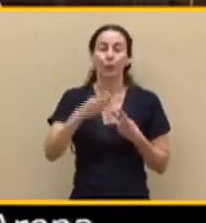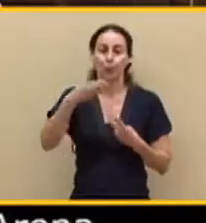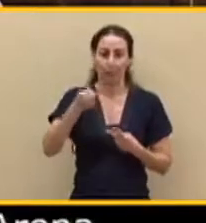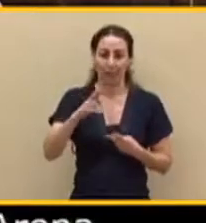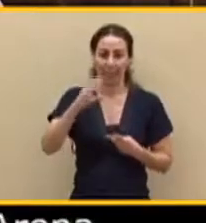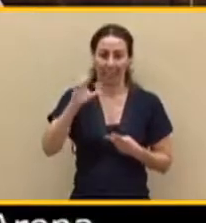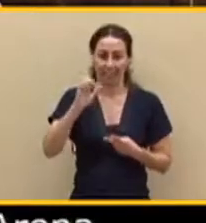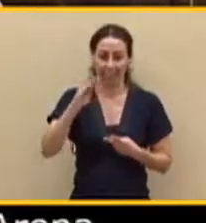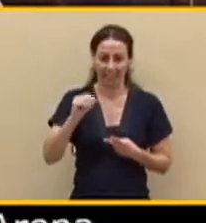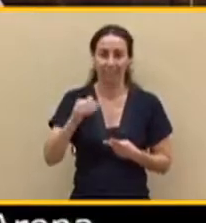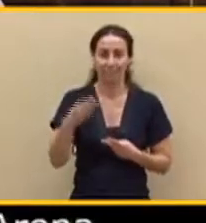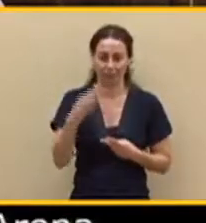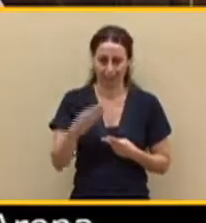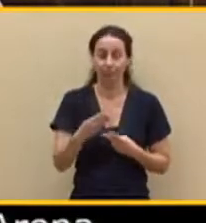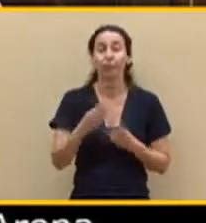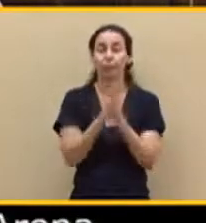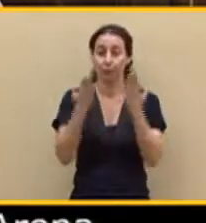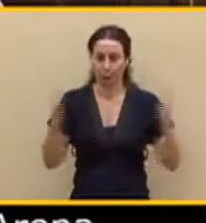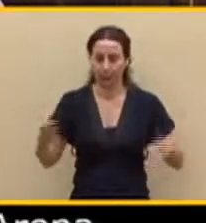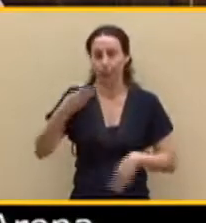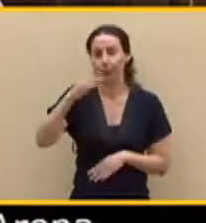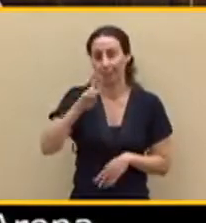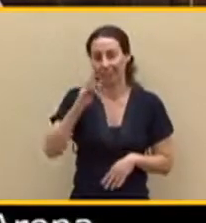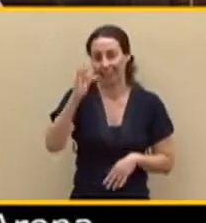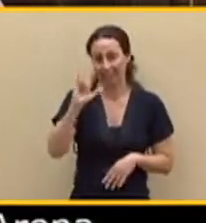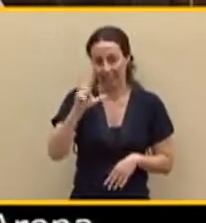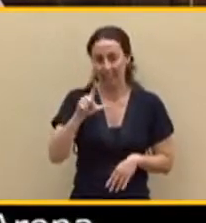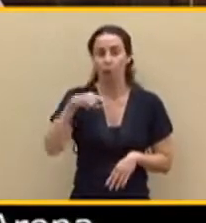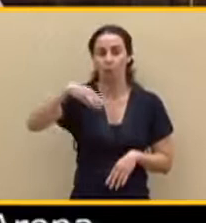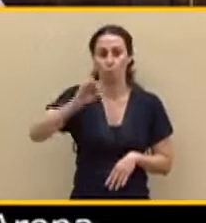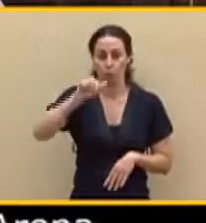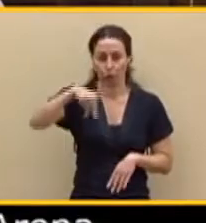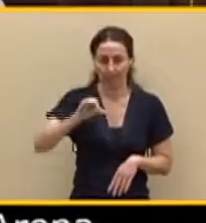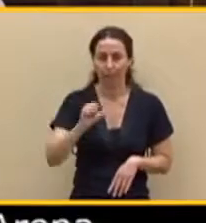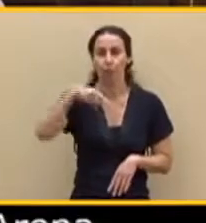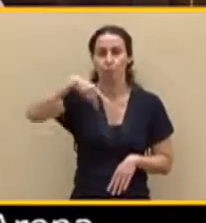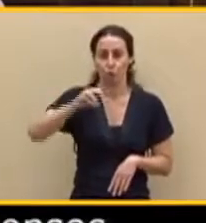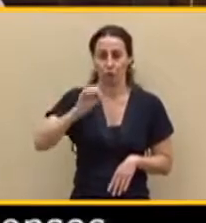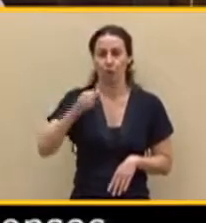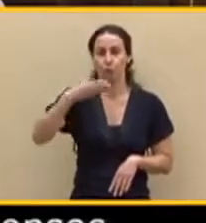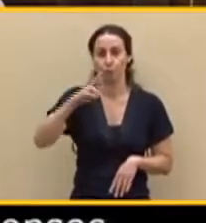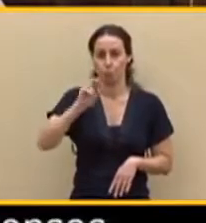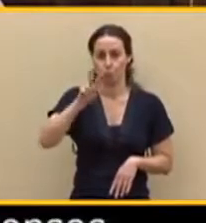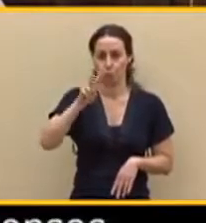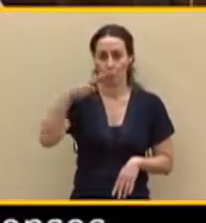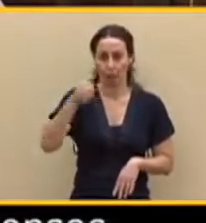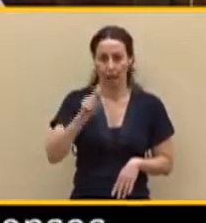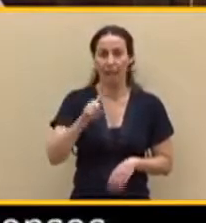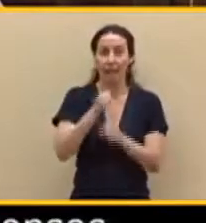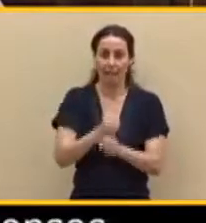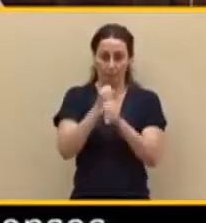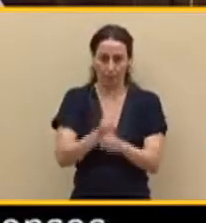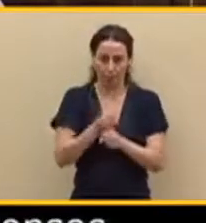Biblioteca, Vitel, Bonsec, Bonsai, Brugal, Caballo de Troya,